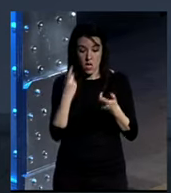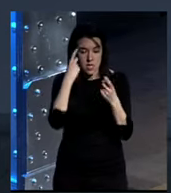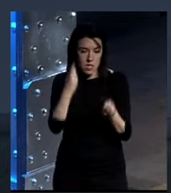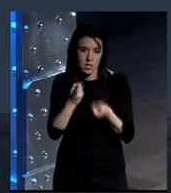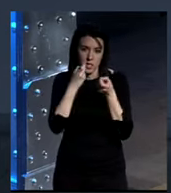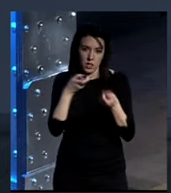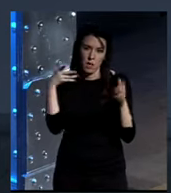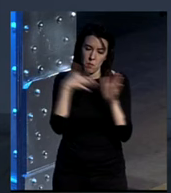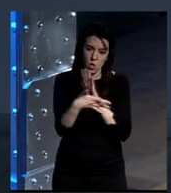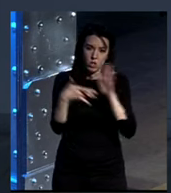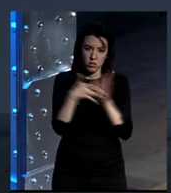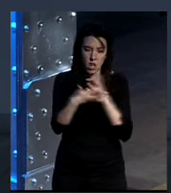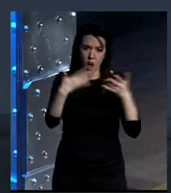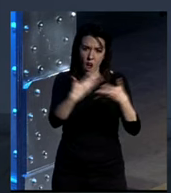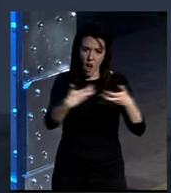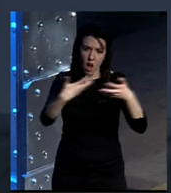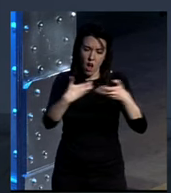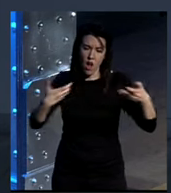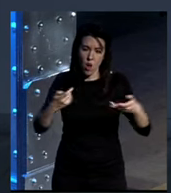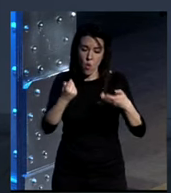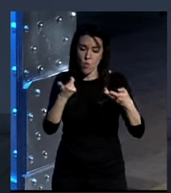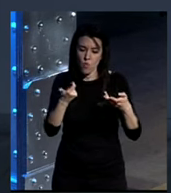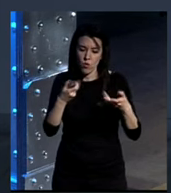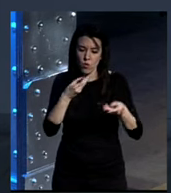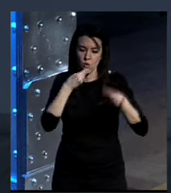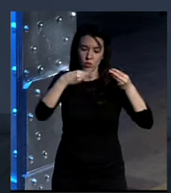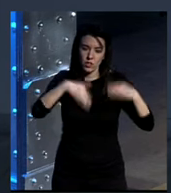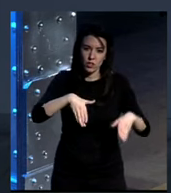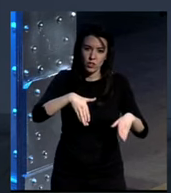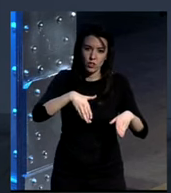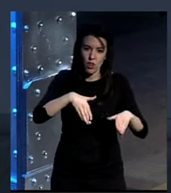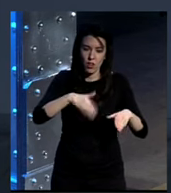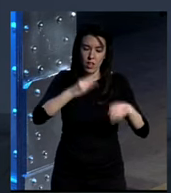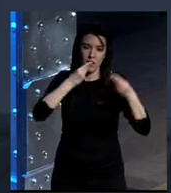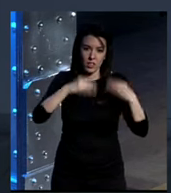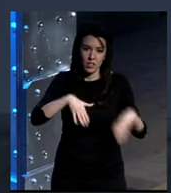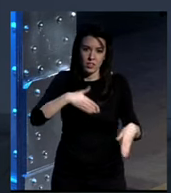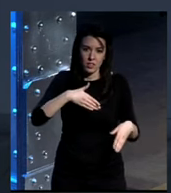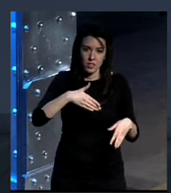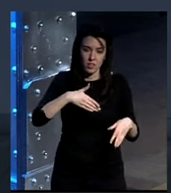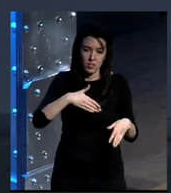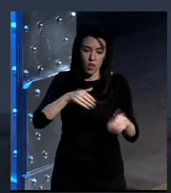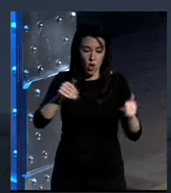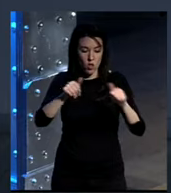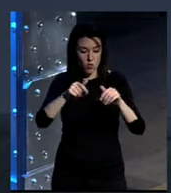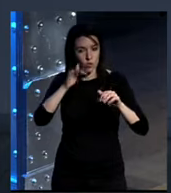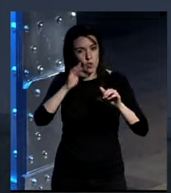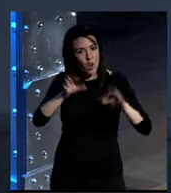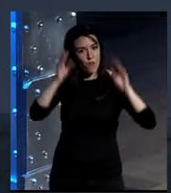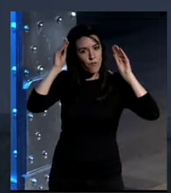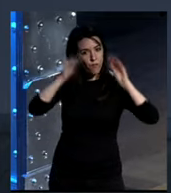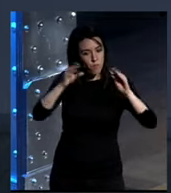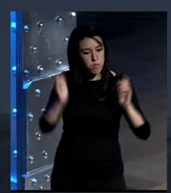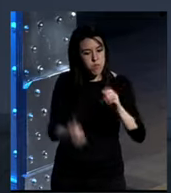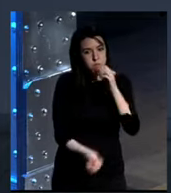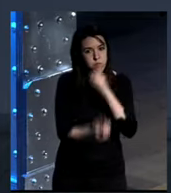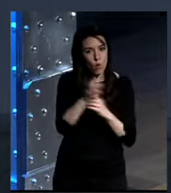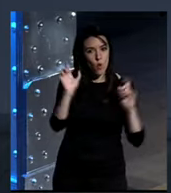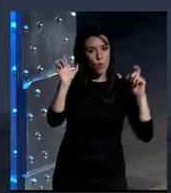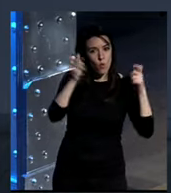pormenorizadamente un poco la historia de la formación del cuerpo y